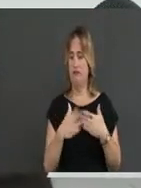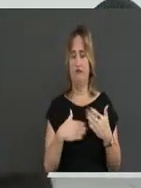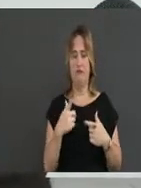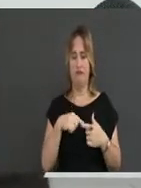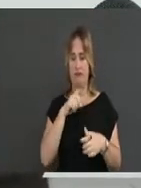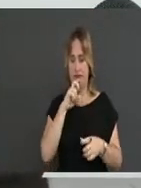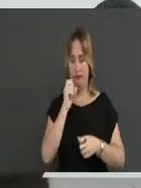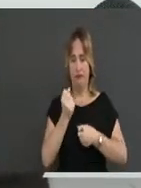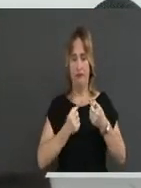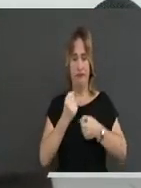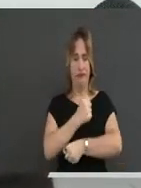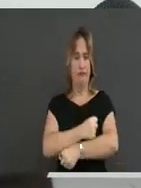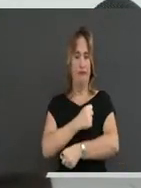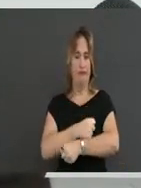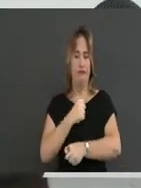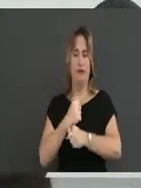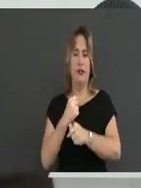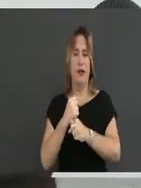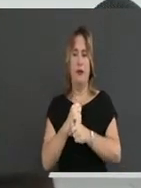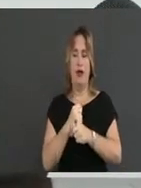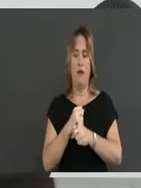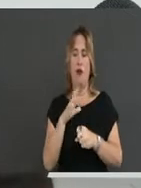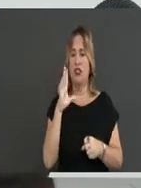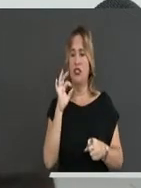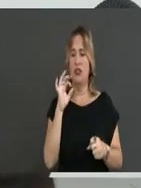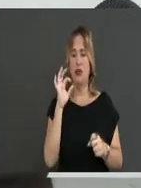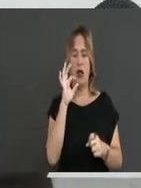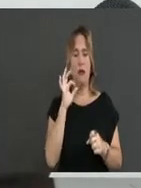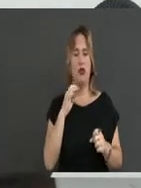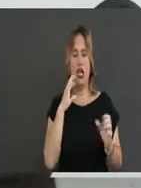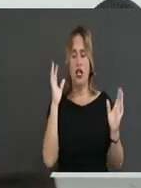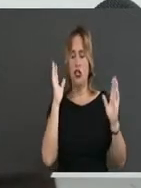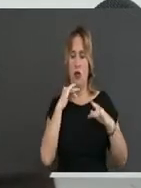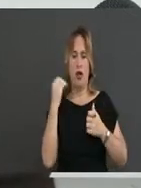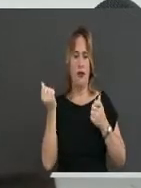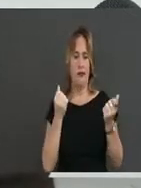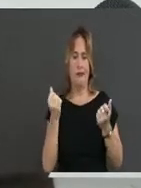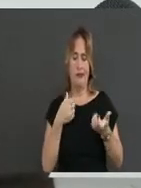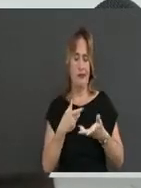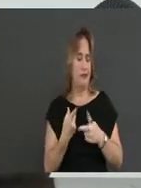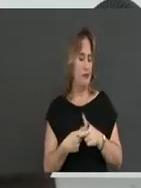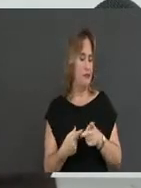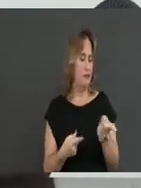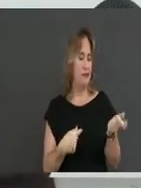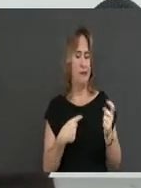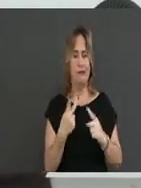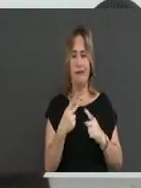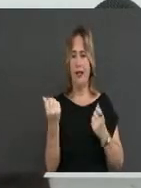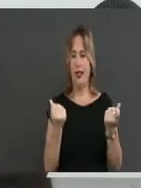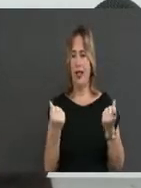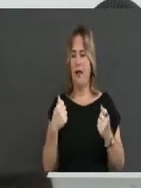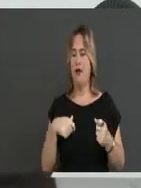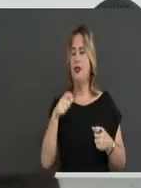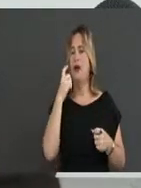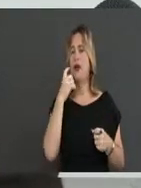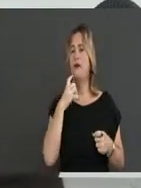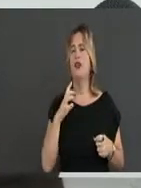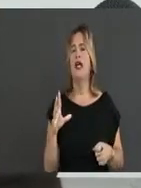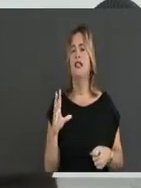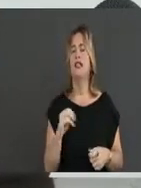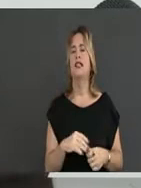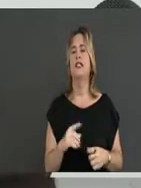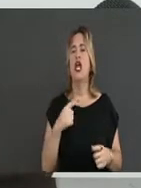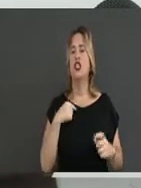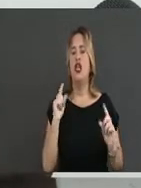las pipas. Nosotros estamos trabajando por debajo del 50% del coeficiente de disponibilidad técnica y por tanto también